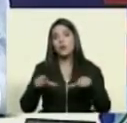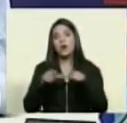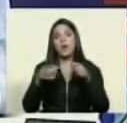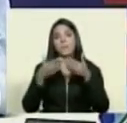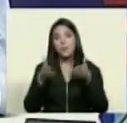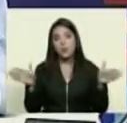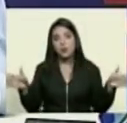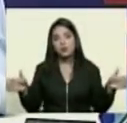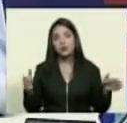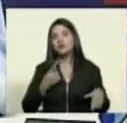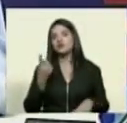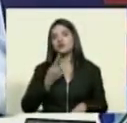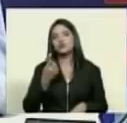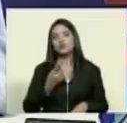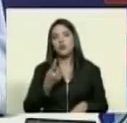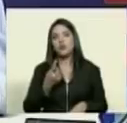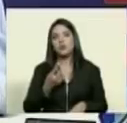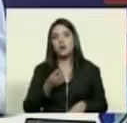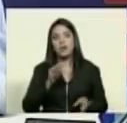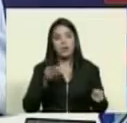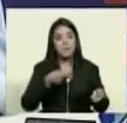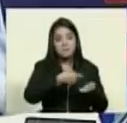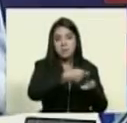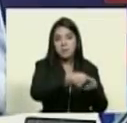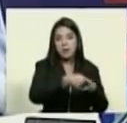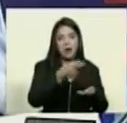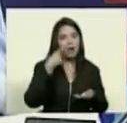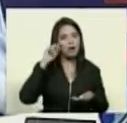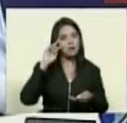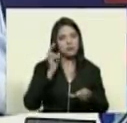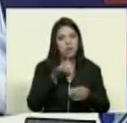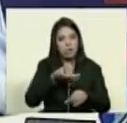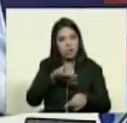público, se dedicaron a alentar guarimberos. Se dedicaron, porque